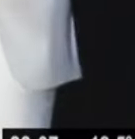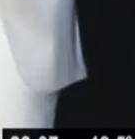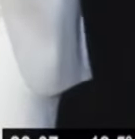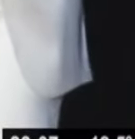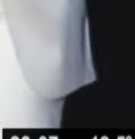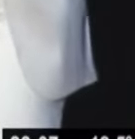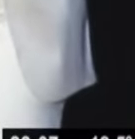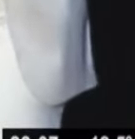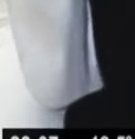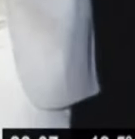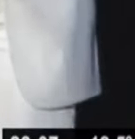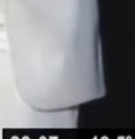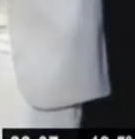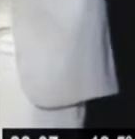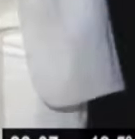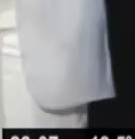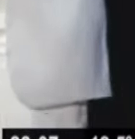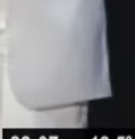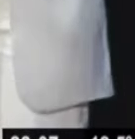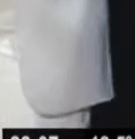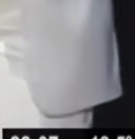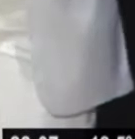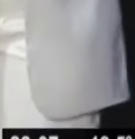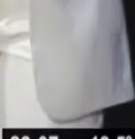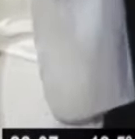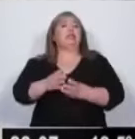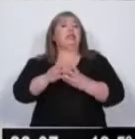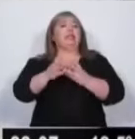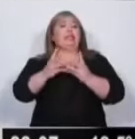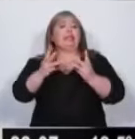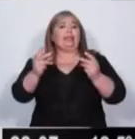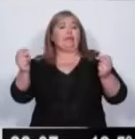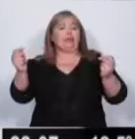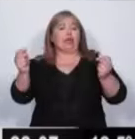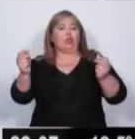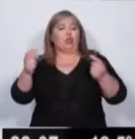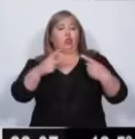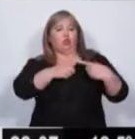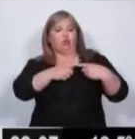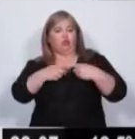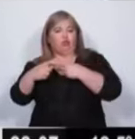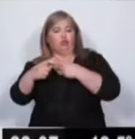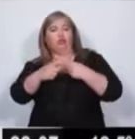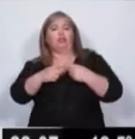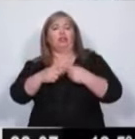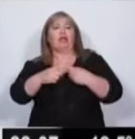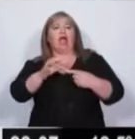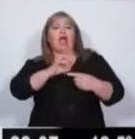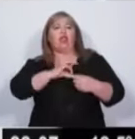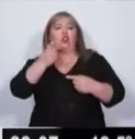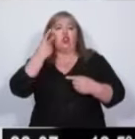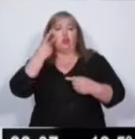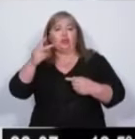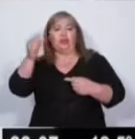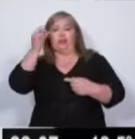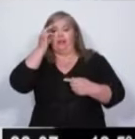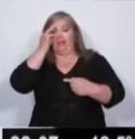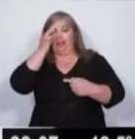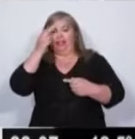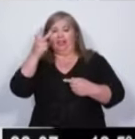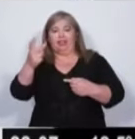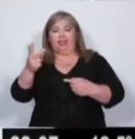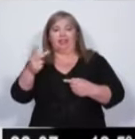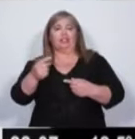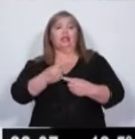Bueno, finalmente hemos llegado al, bueno, al desenlace de este debate, este Mendoza Debate 2023, donde hemos estado escuchando